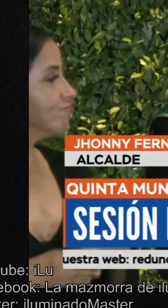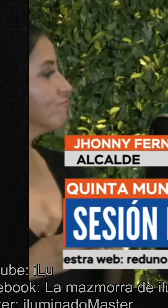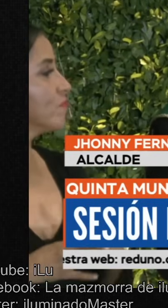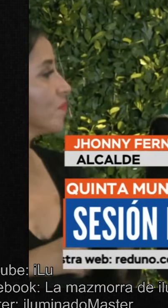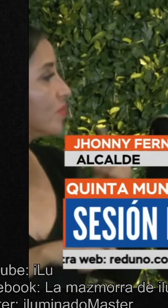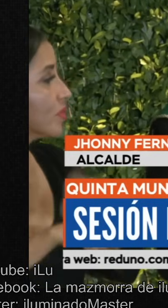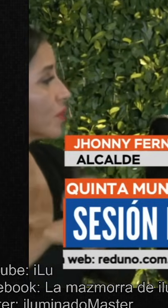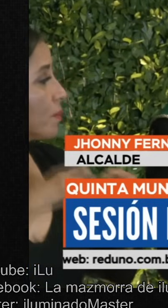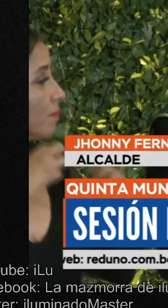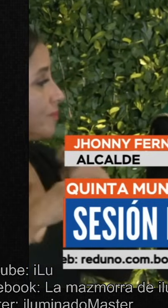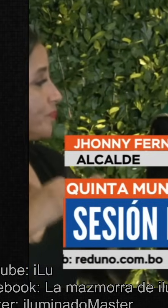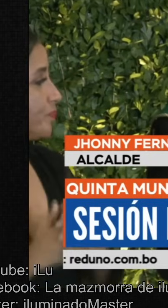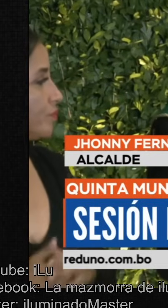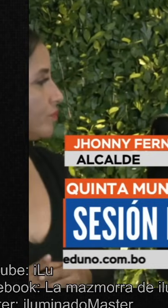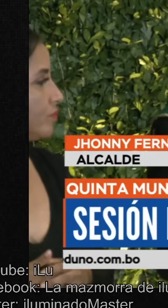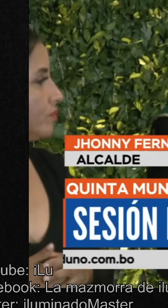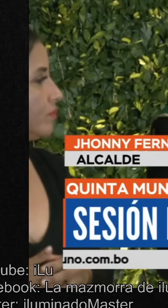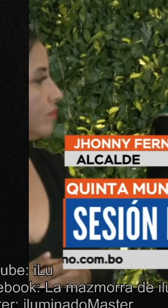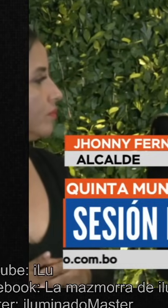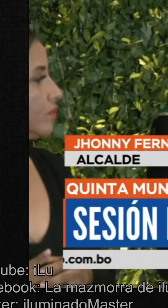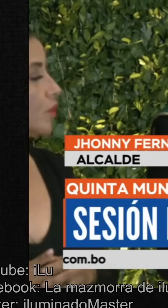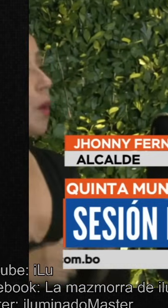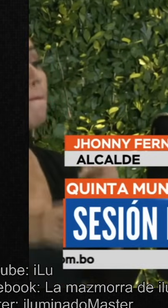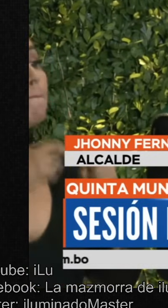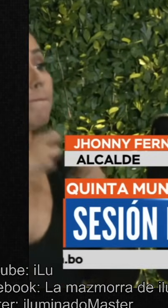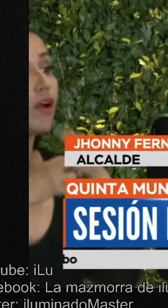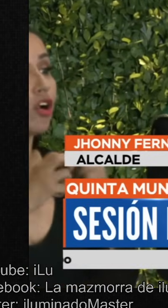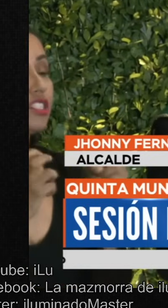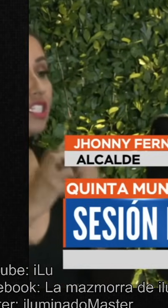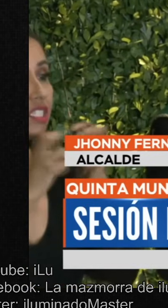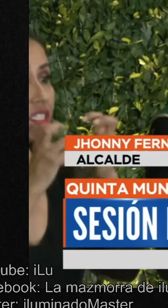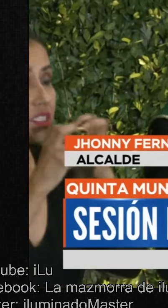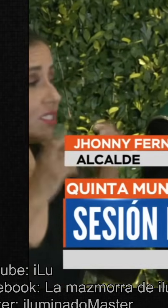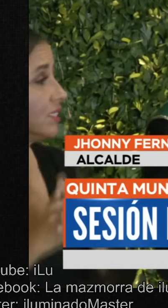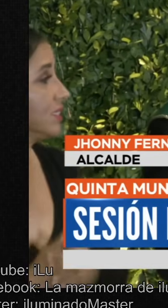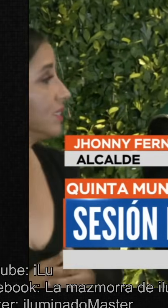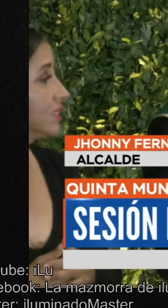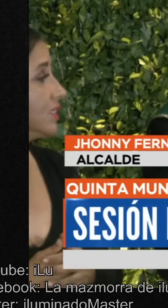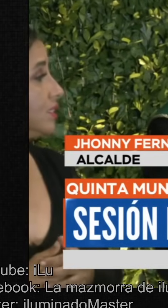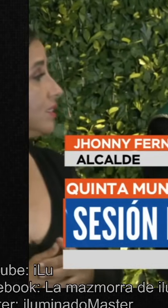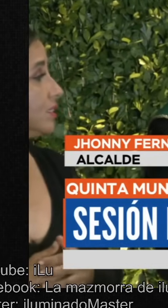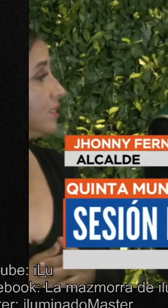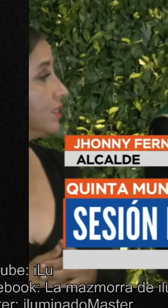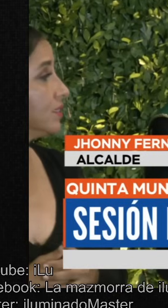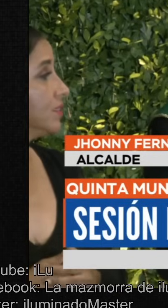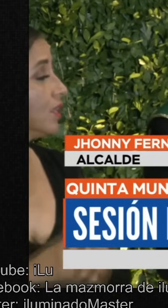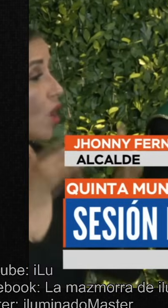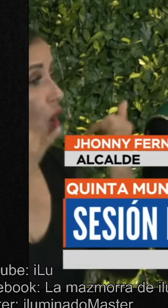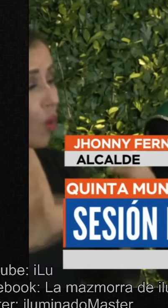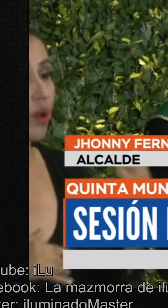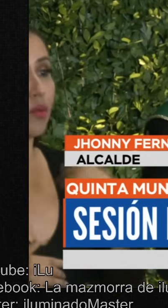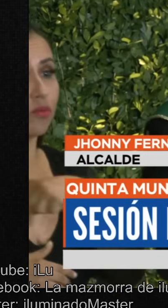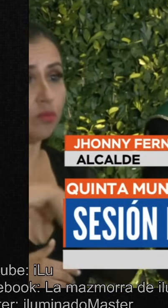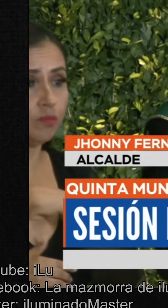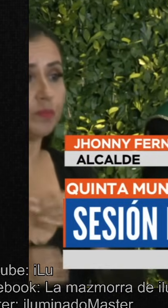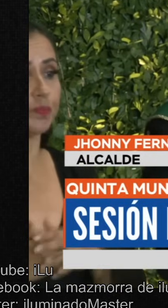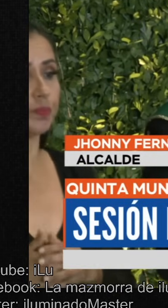de tantos problemas, entre ellos problemas de cáncer. Eso es lo que ahora,